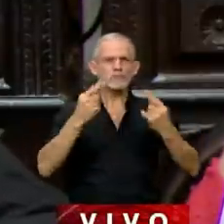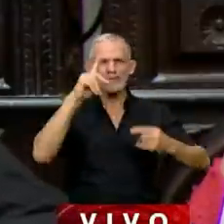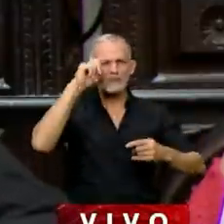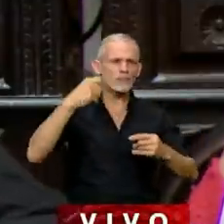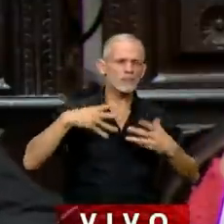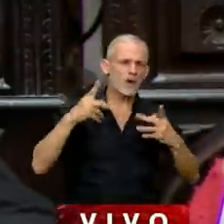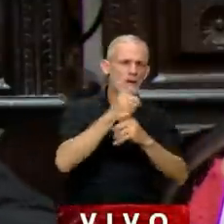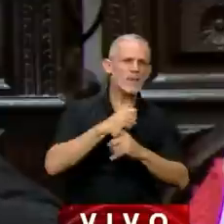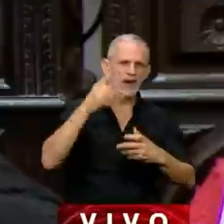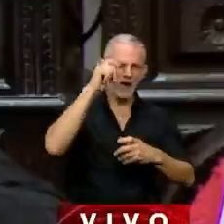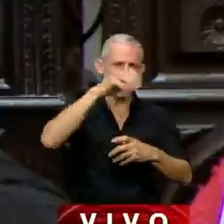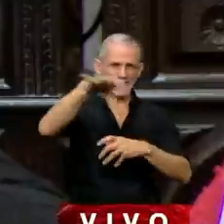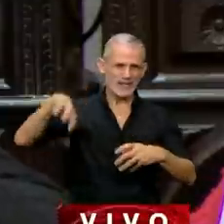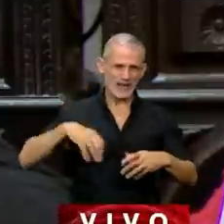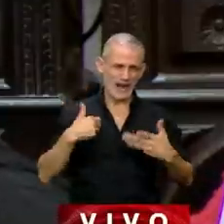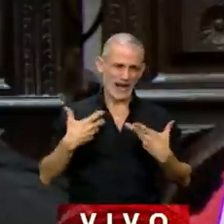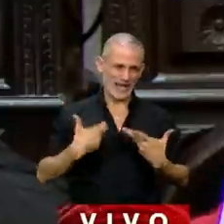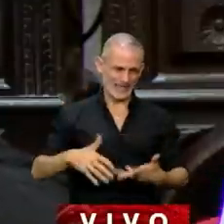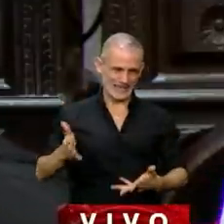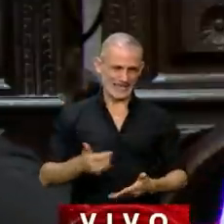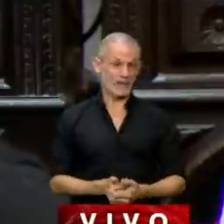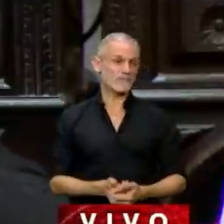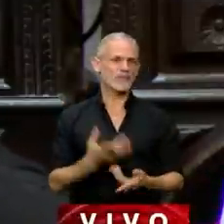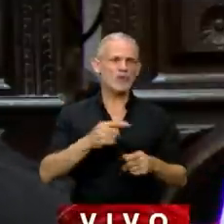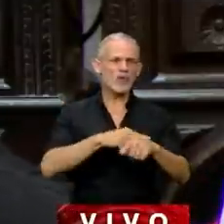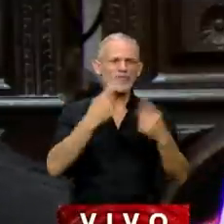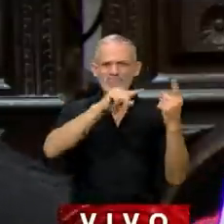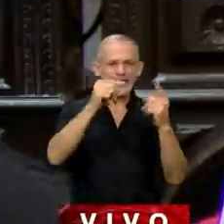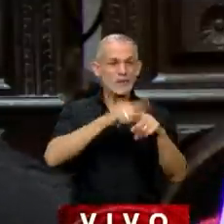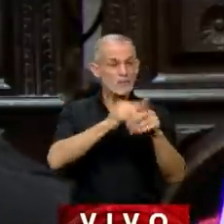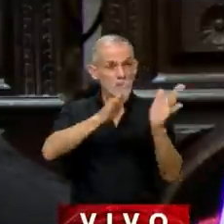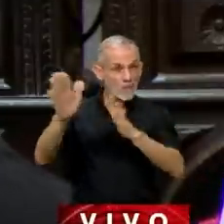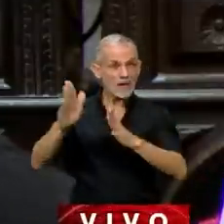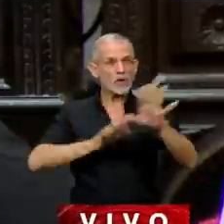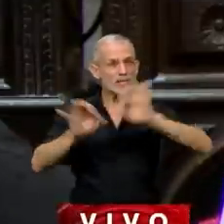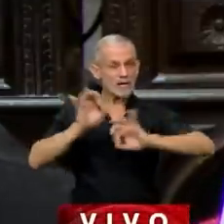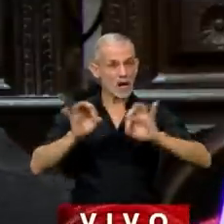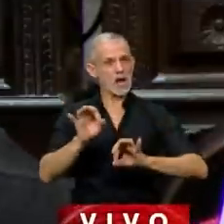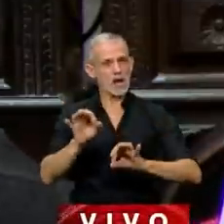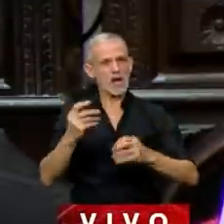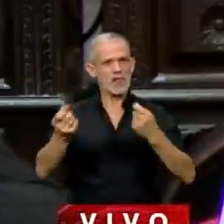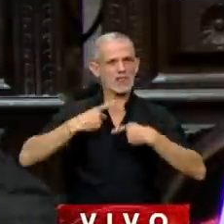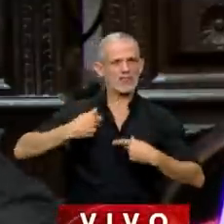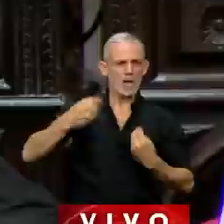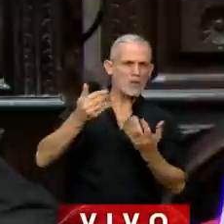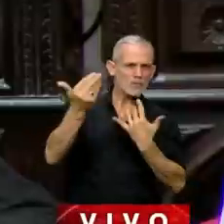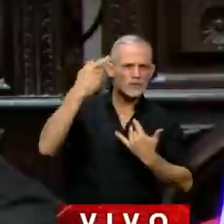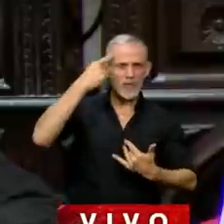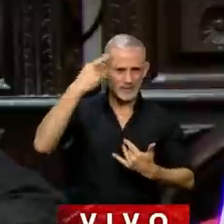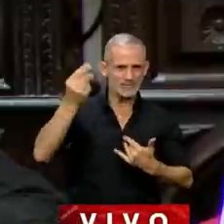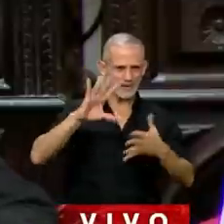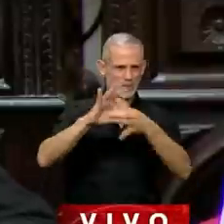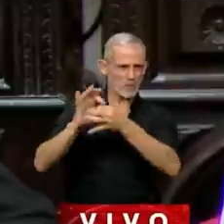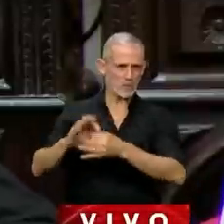en nuestro país, y en este sentido creo que son distintas instancias y estrategias que nos posicionan a poder pensar en esa